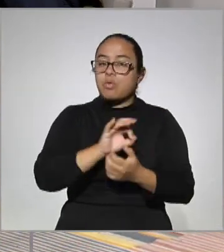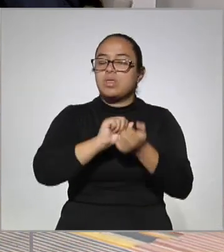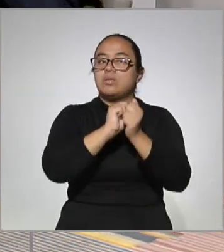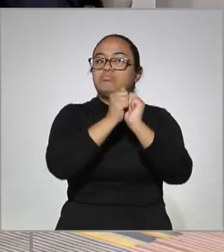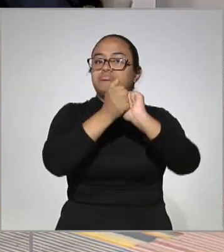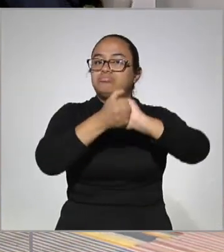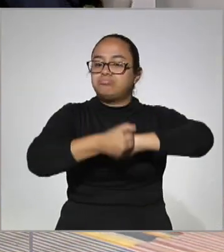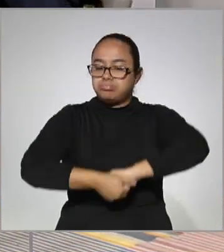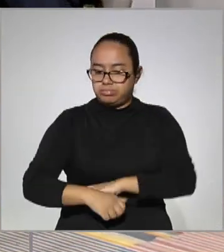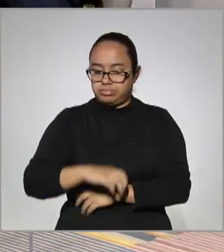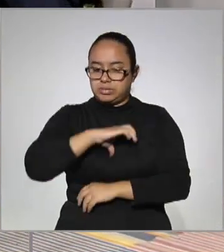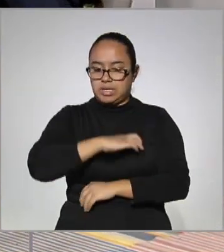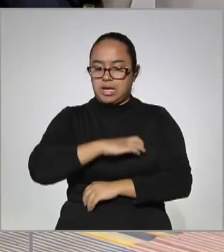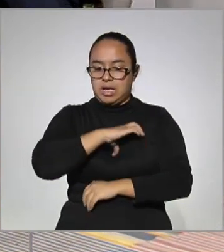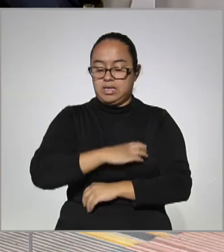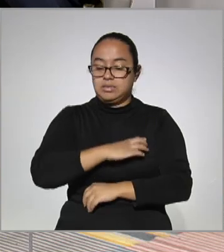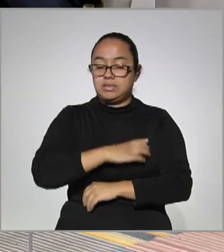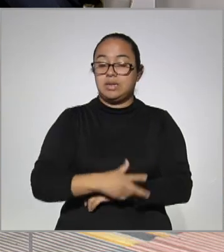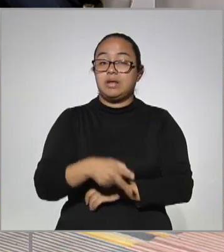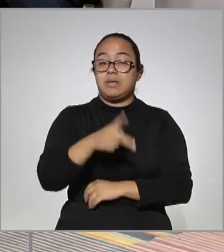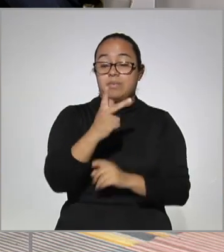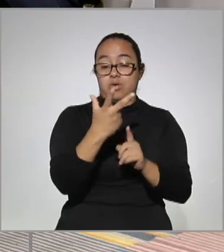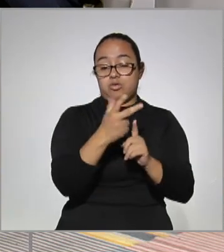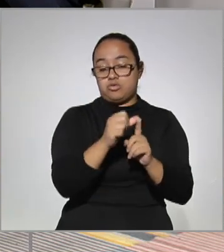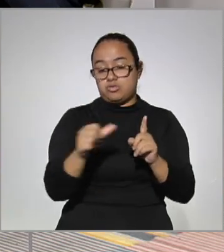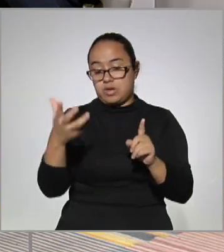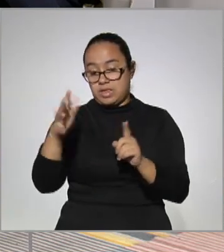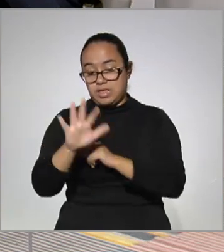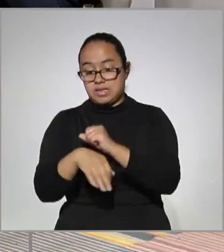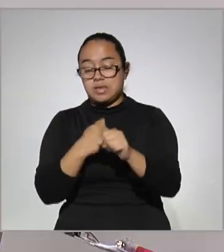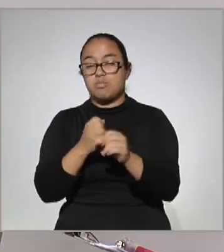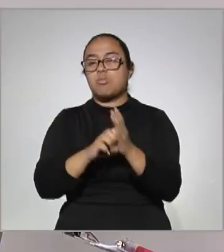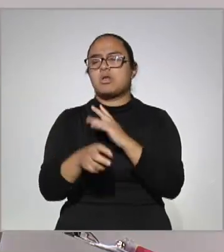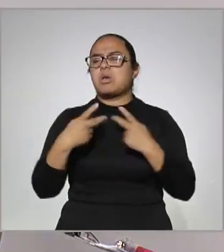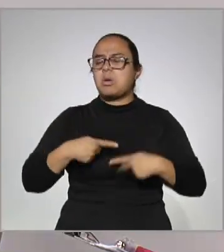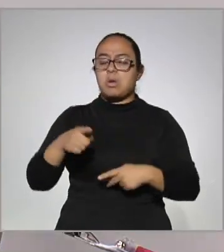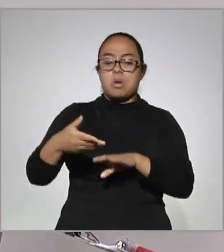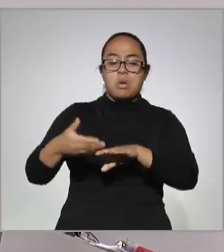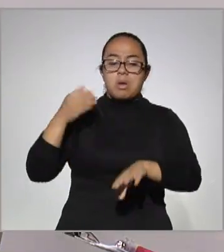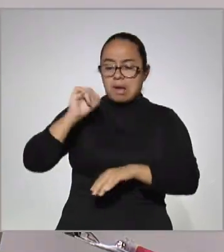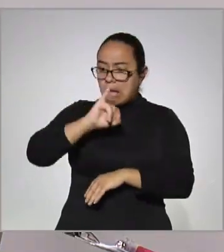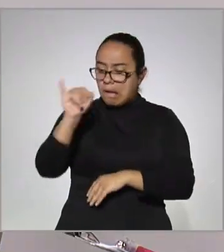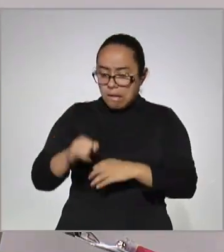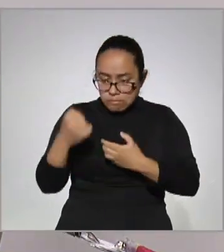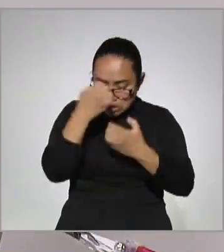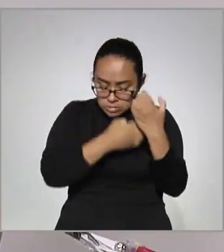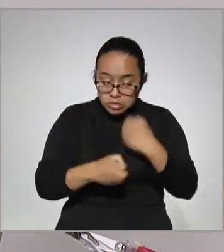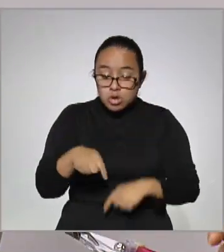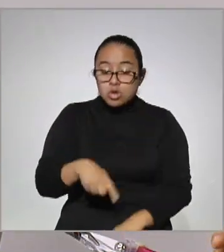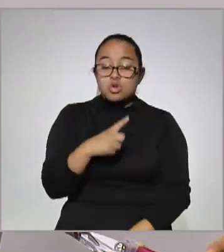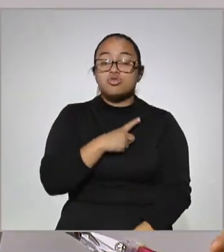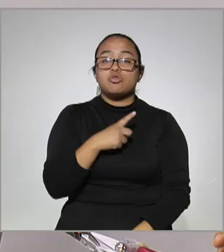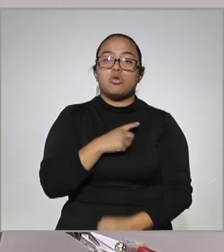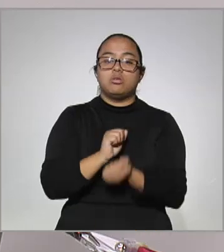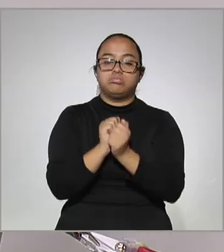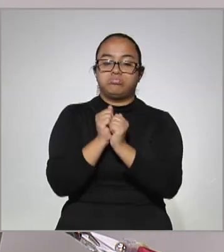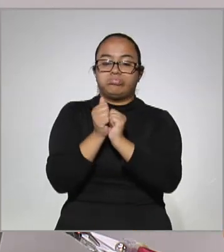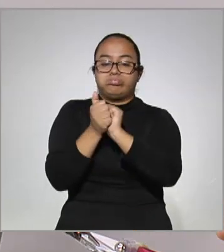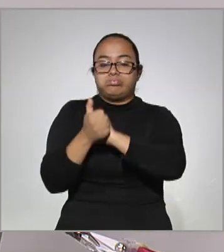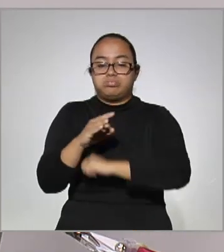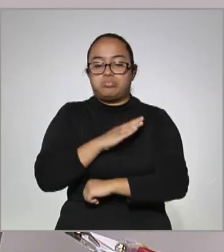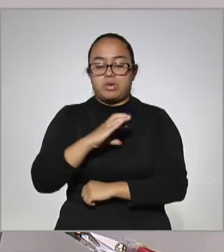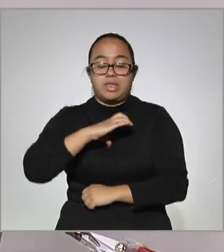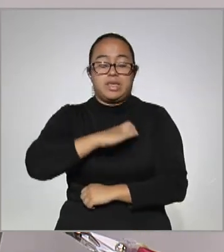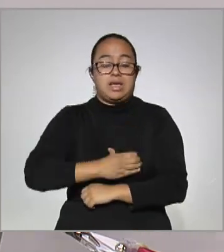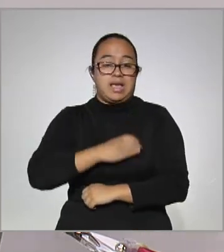cáncer, pero la historia nos dice que entre 8 y 10 años aquella persona que no se hizo nada solita esa lesión podría migrar a un cáncer y en 10